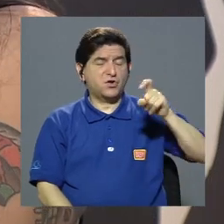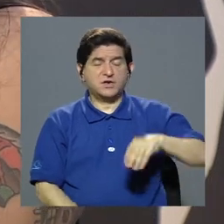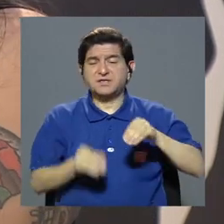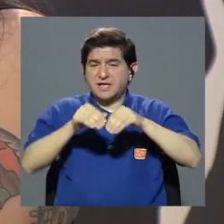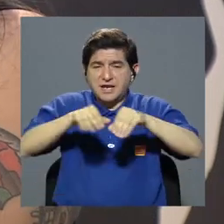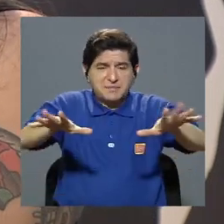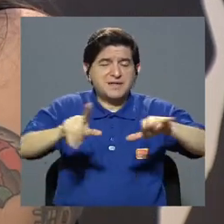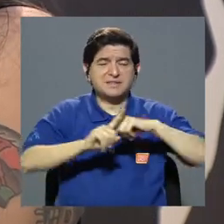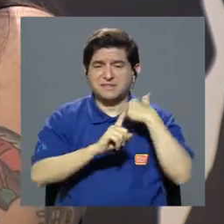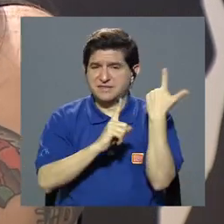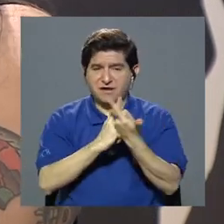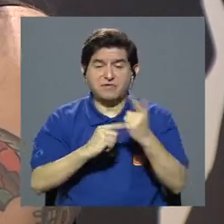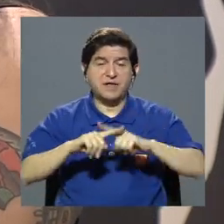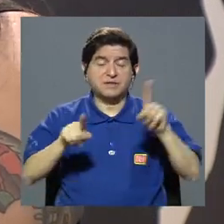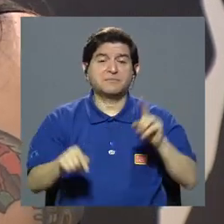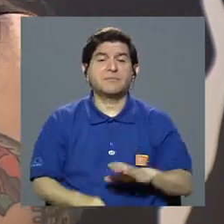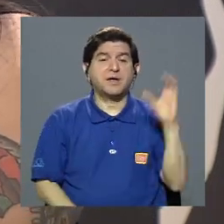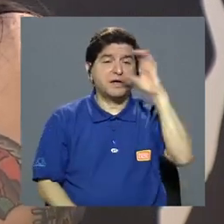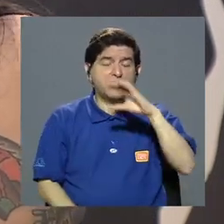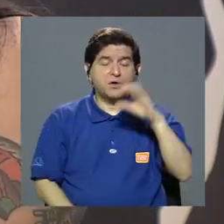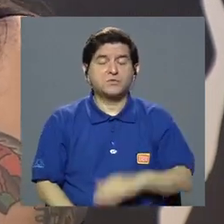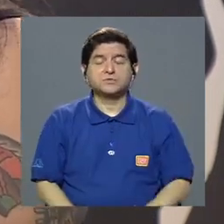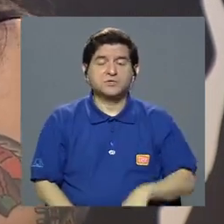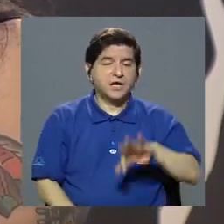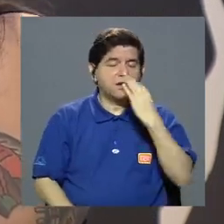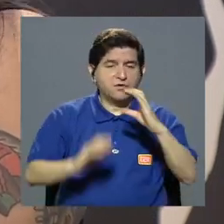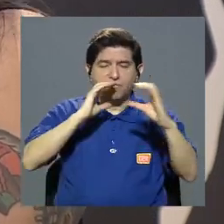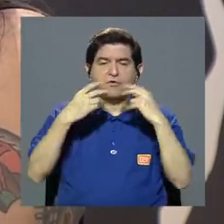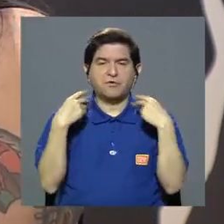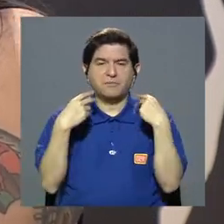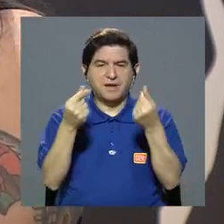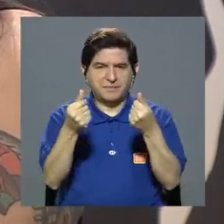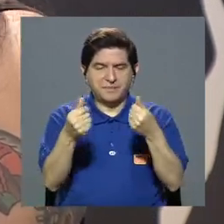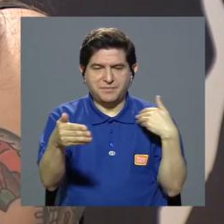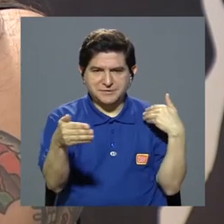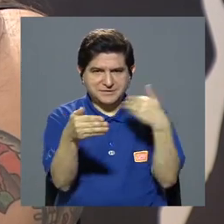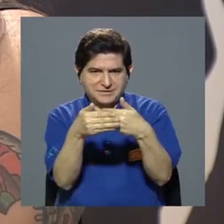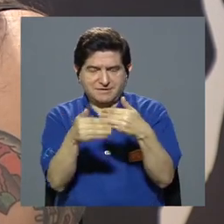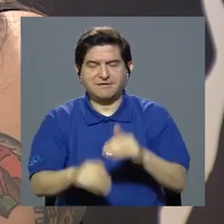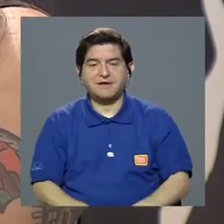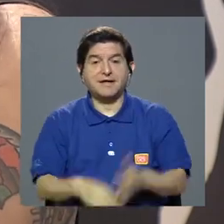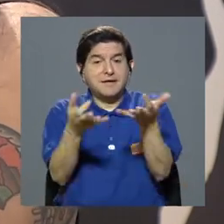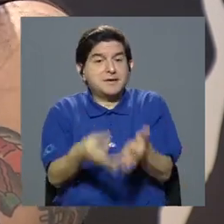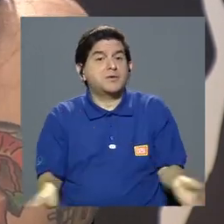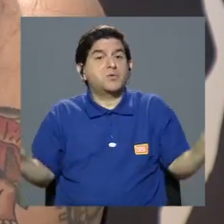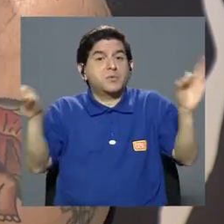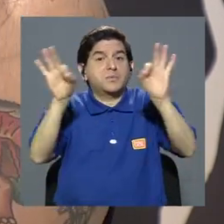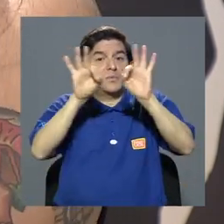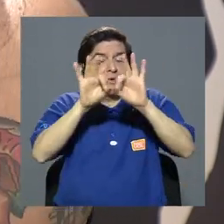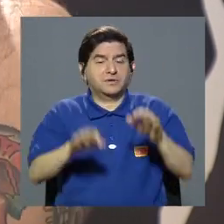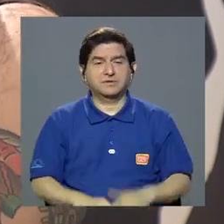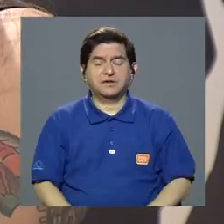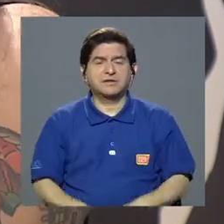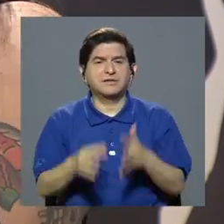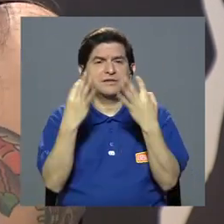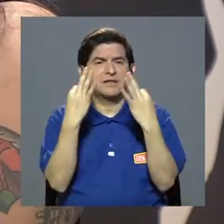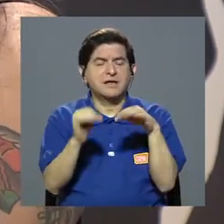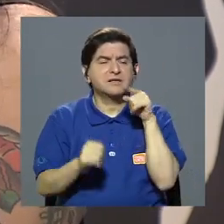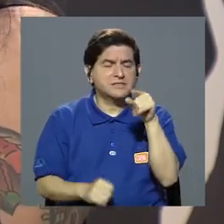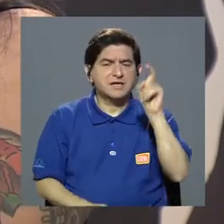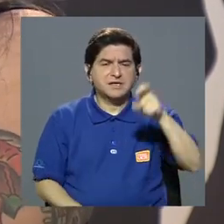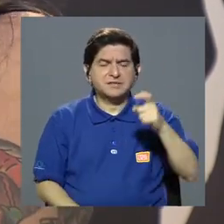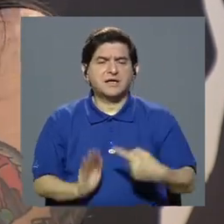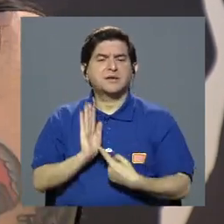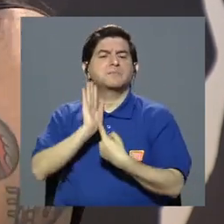necesariamente son las redes sociales pero si hay que buscar vehículos más cercanos porque lo que yo creo que lo más relevante de estas cosas también es como ellos